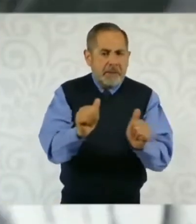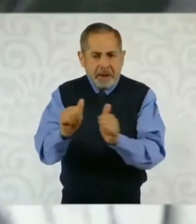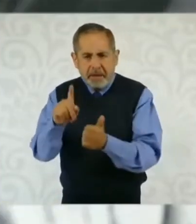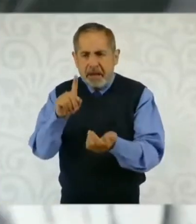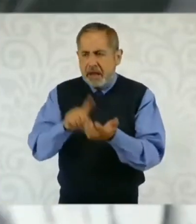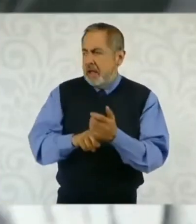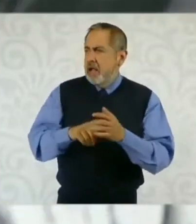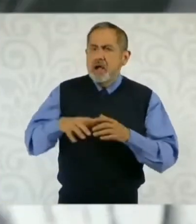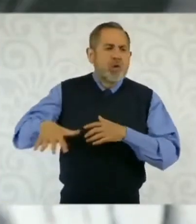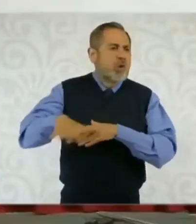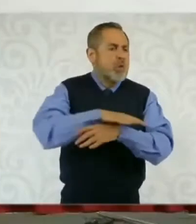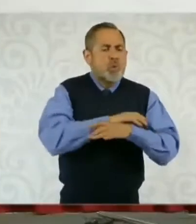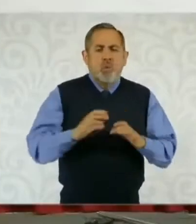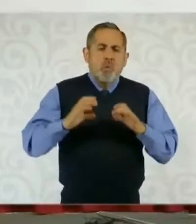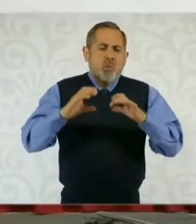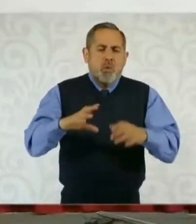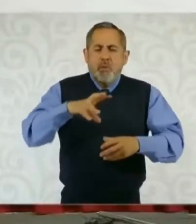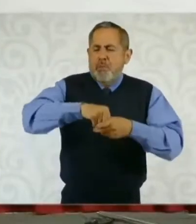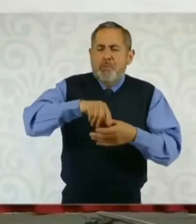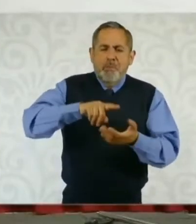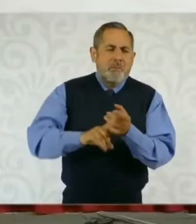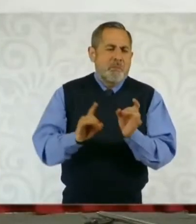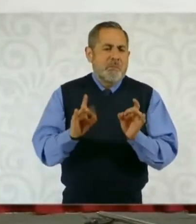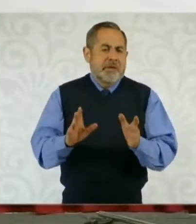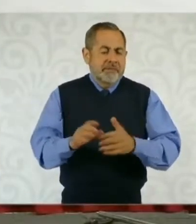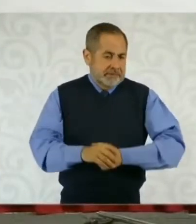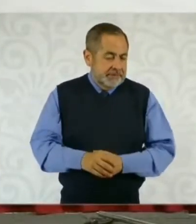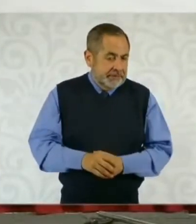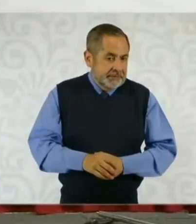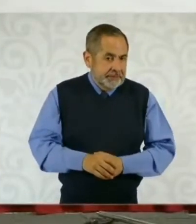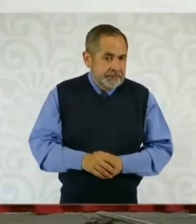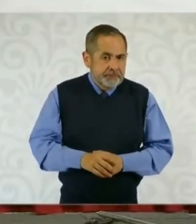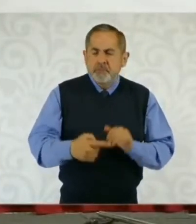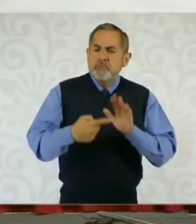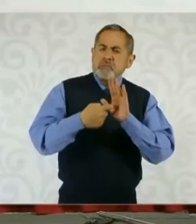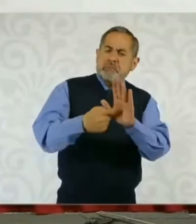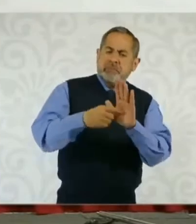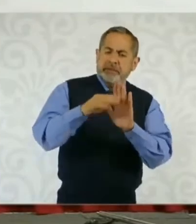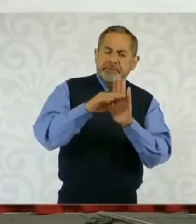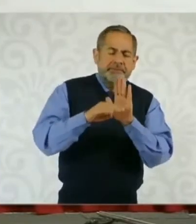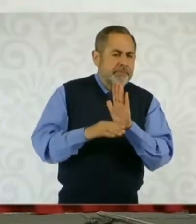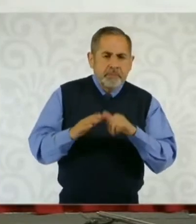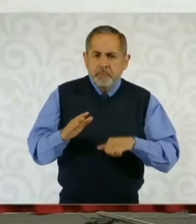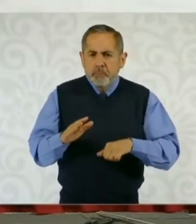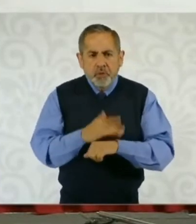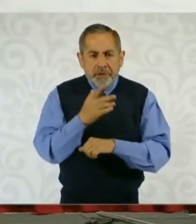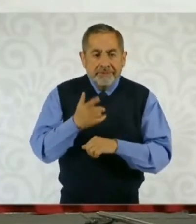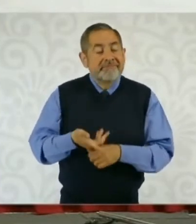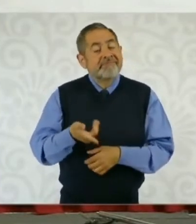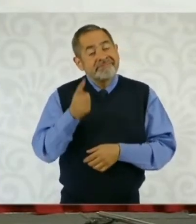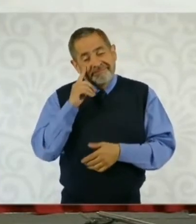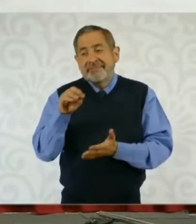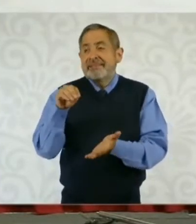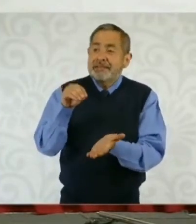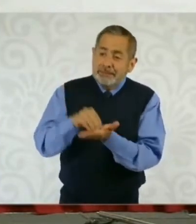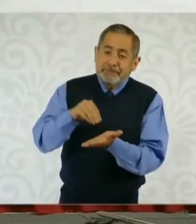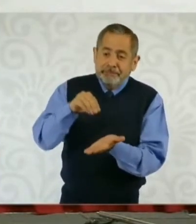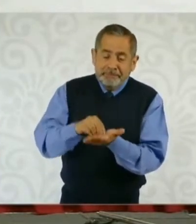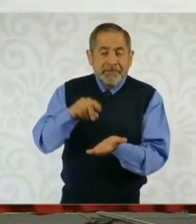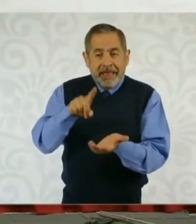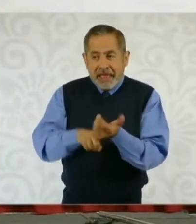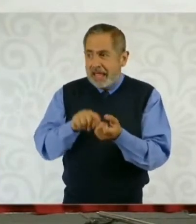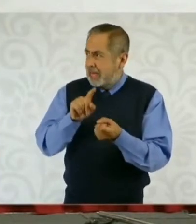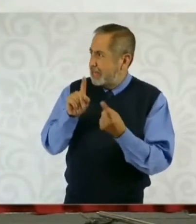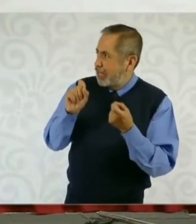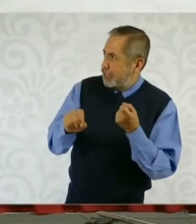climático. La siguiente, por favor. ¿Por qué presentar esos datos? Porque seguimos teniendo casos que